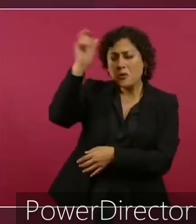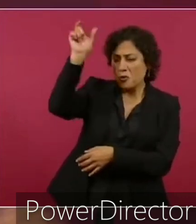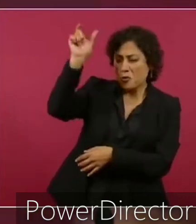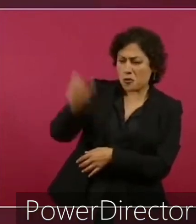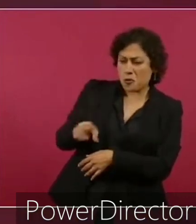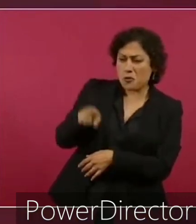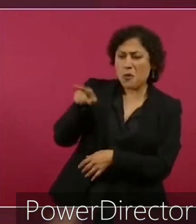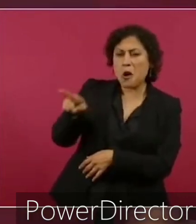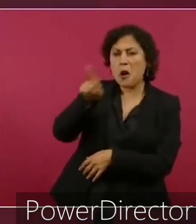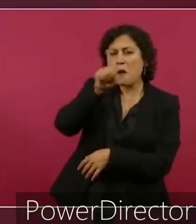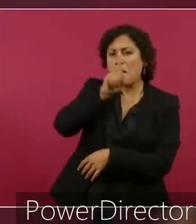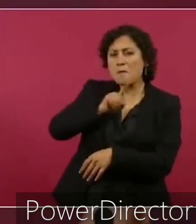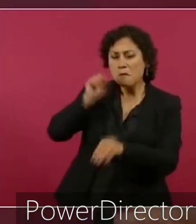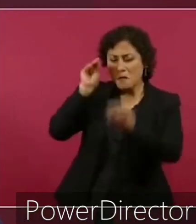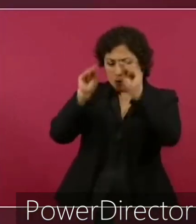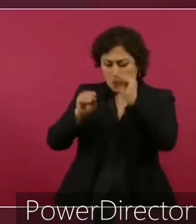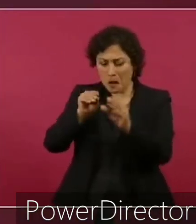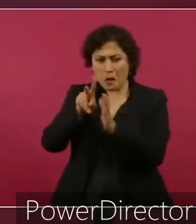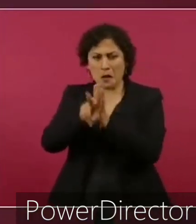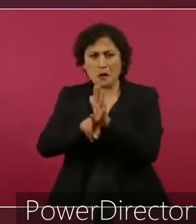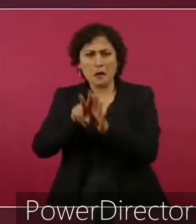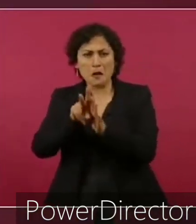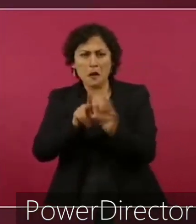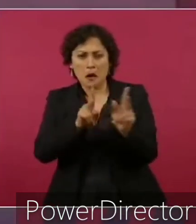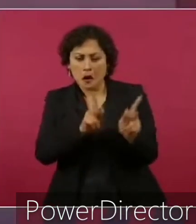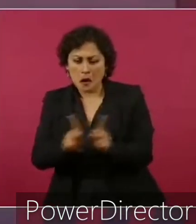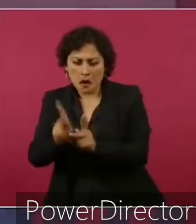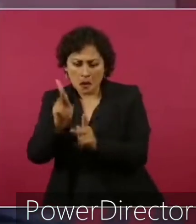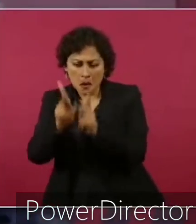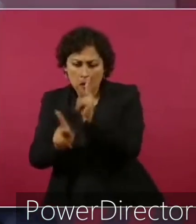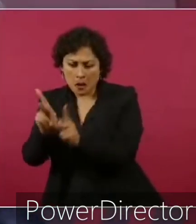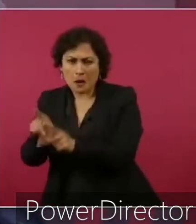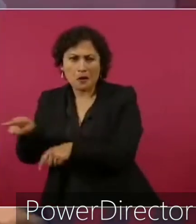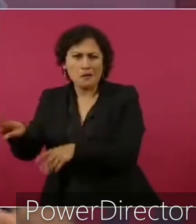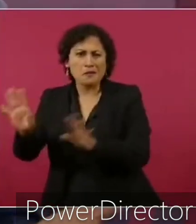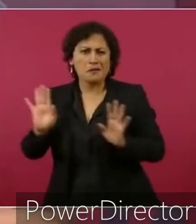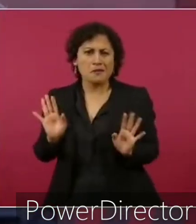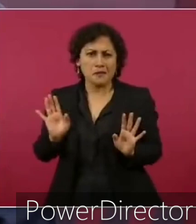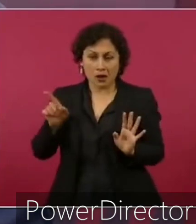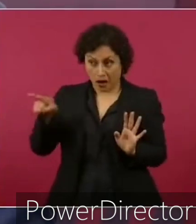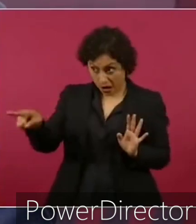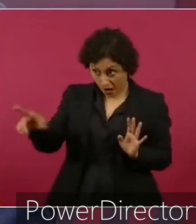y si tiene pruebas de corrupción, pues que vaya a la fiscalía.